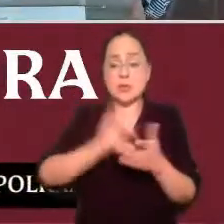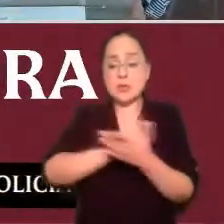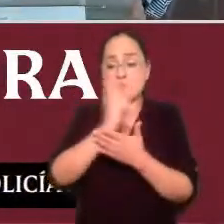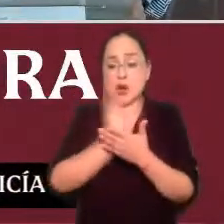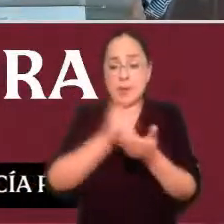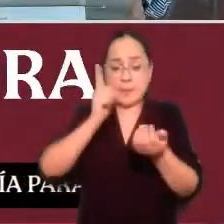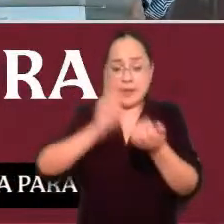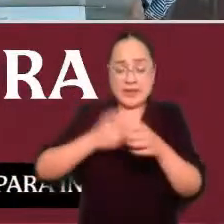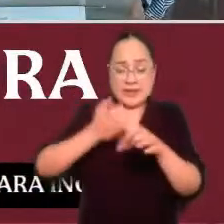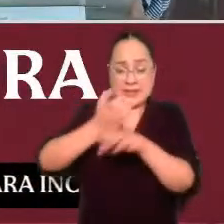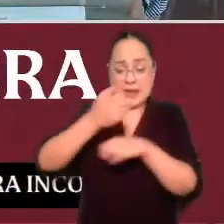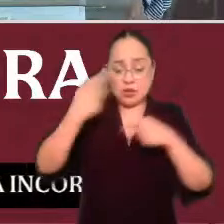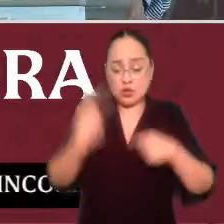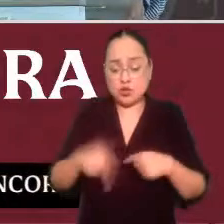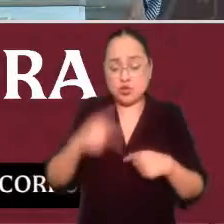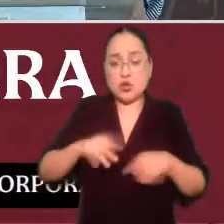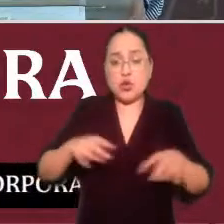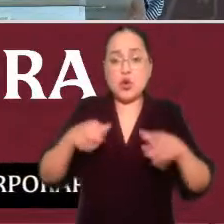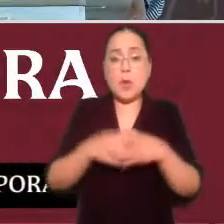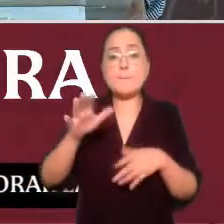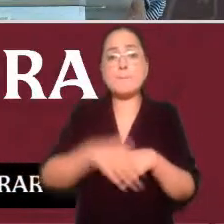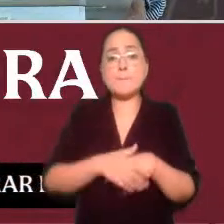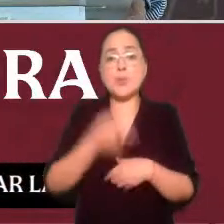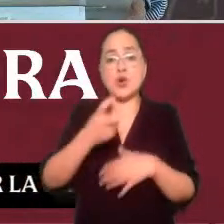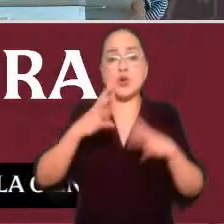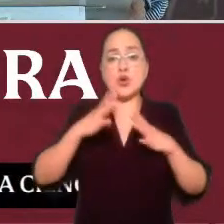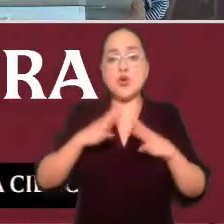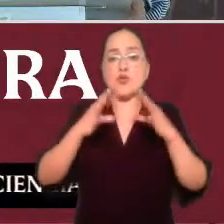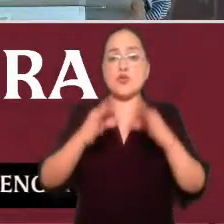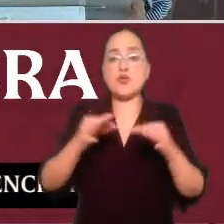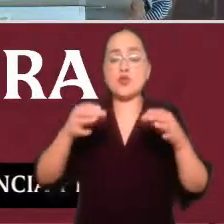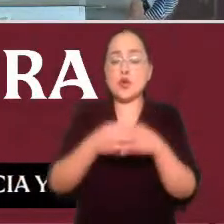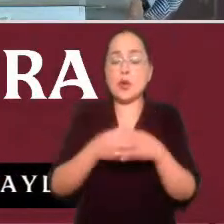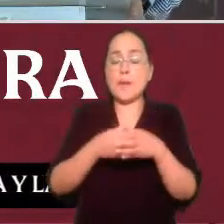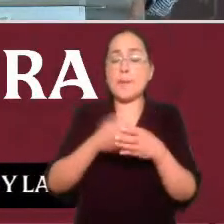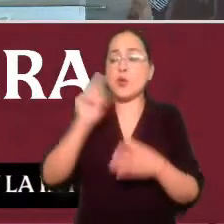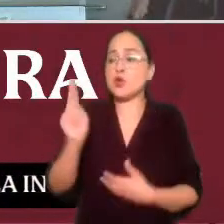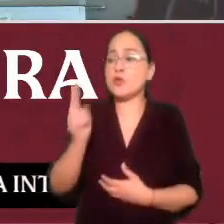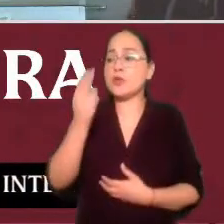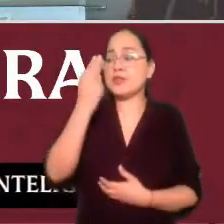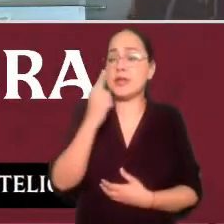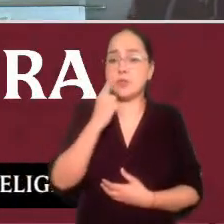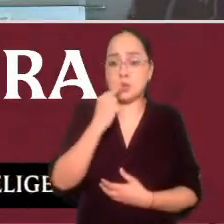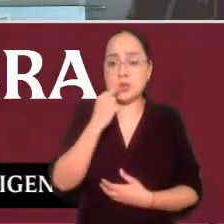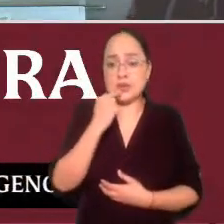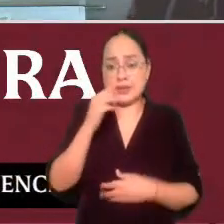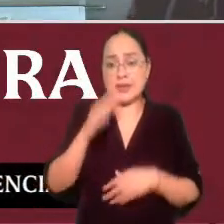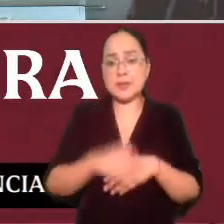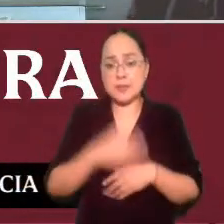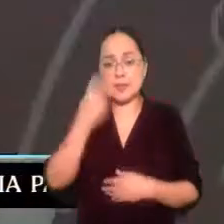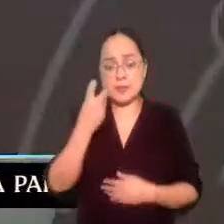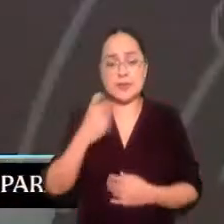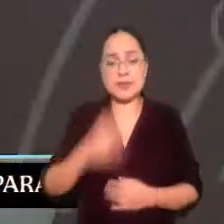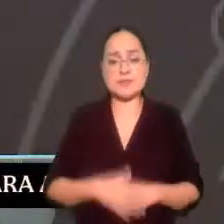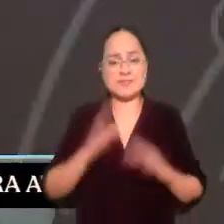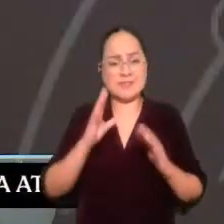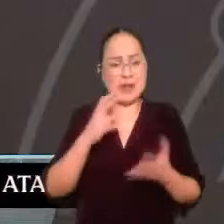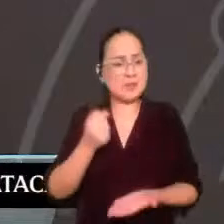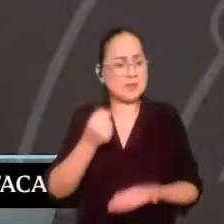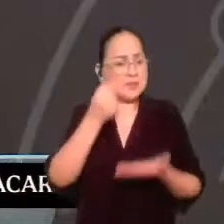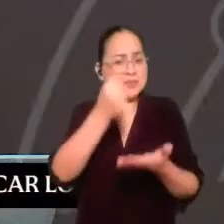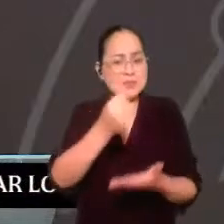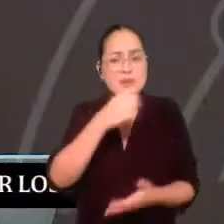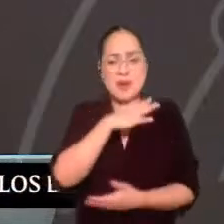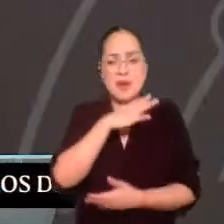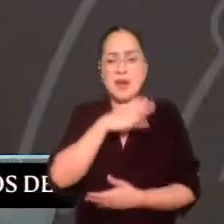nuestra. Para eso creamos la policía la Universidad del Policía. Y tiene ya un presupuesto. No lo recuerdo